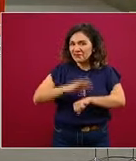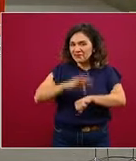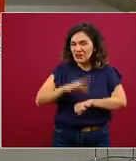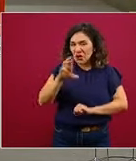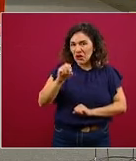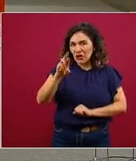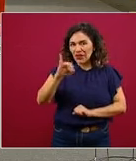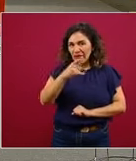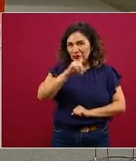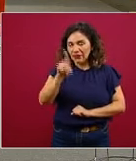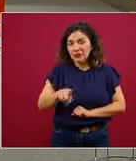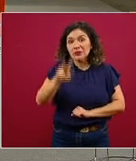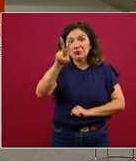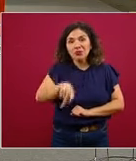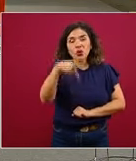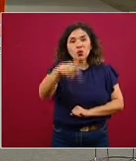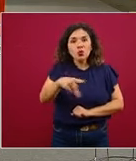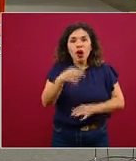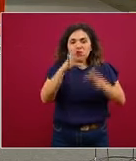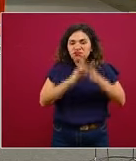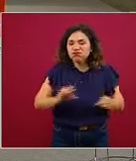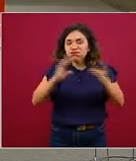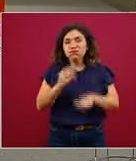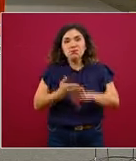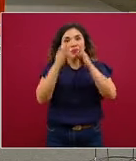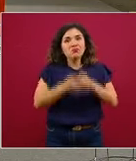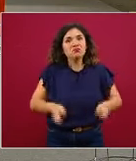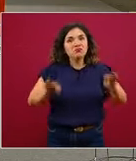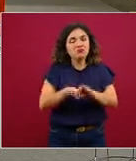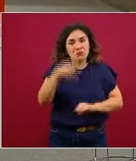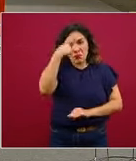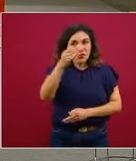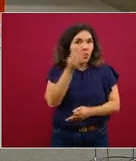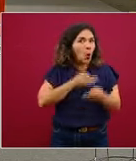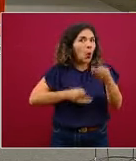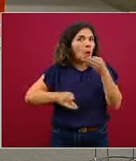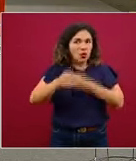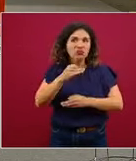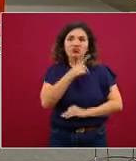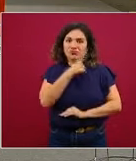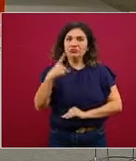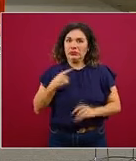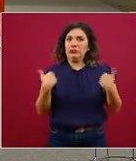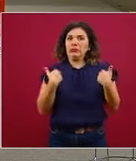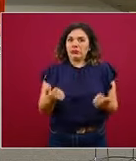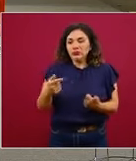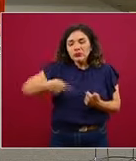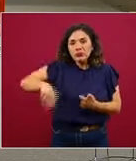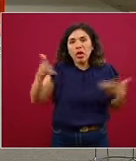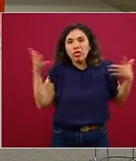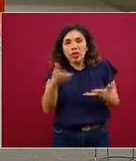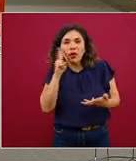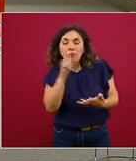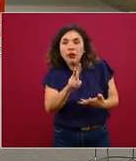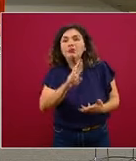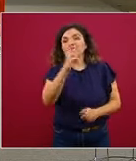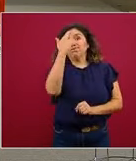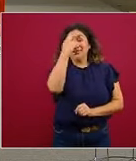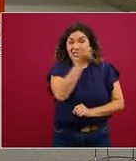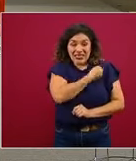Bores. Definitivamente mensajes muy importantes para ser tomados en cuenta por la población. Recordemos que